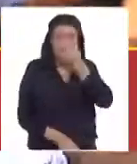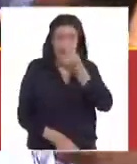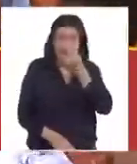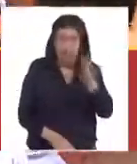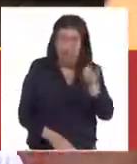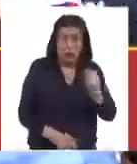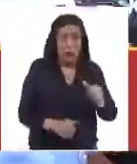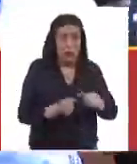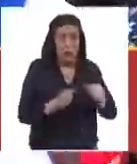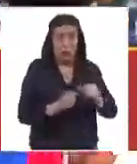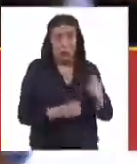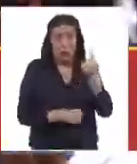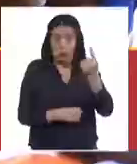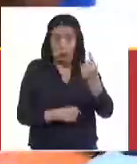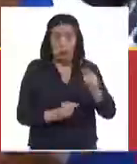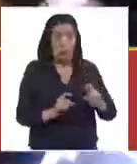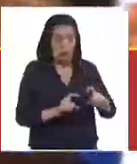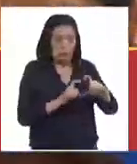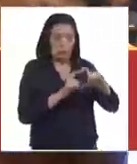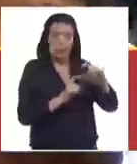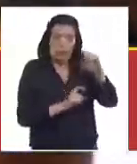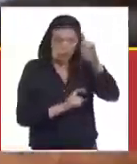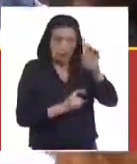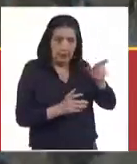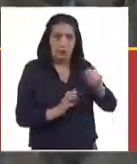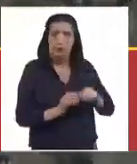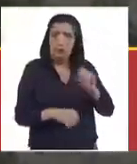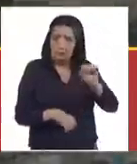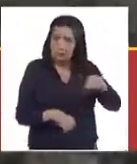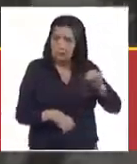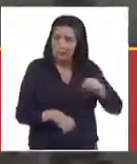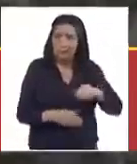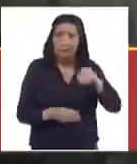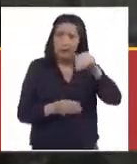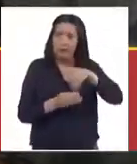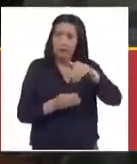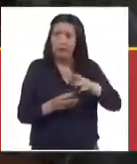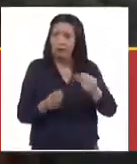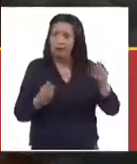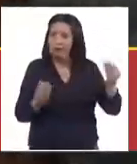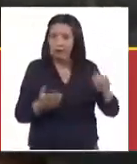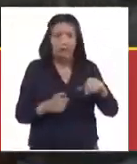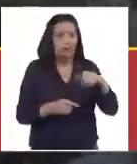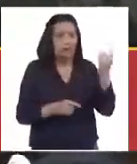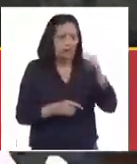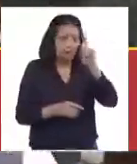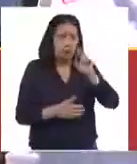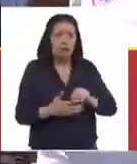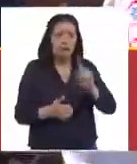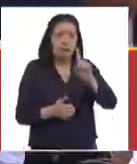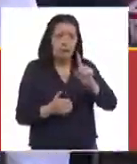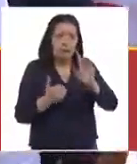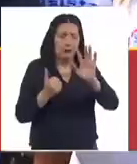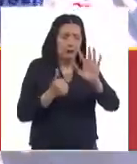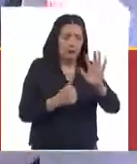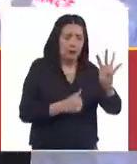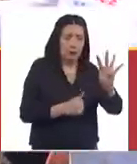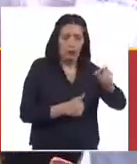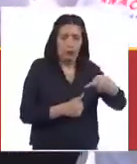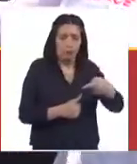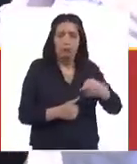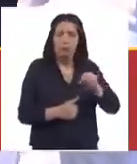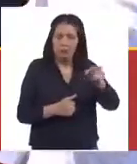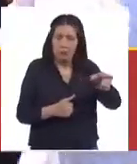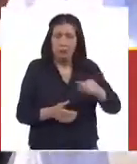Vizcarra, número uno de la lista de Somos Perú, es el congresista más votado a nivel nacional. 164 mil votos han hecho